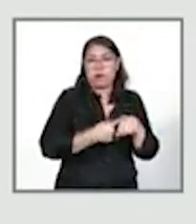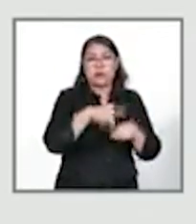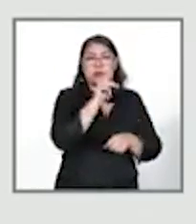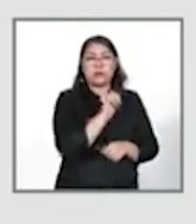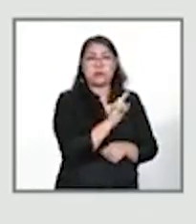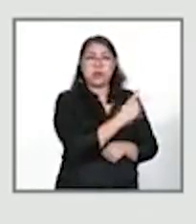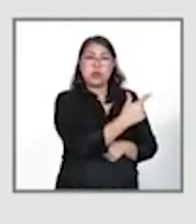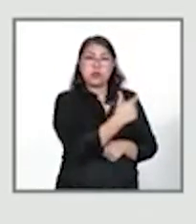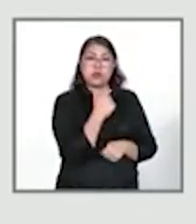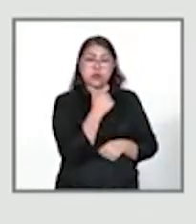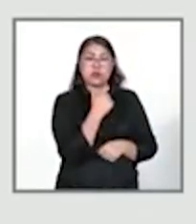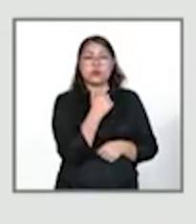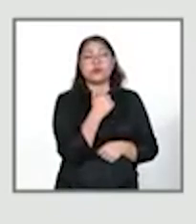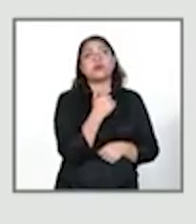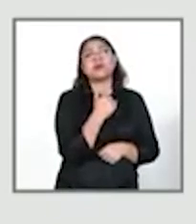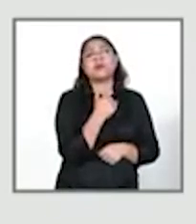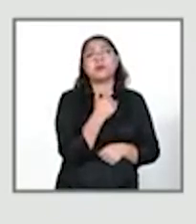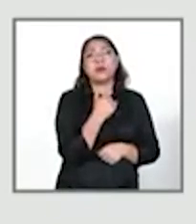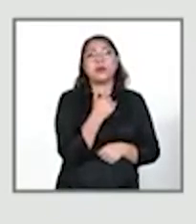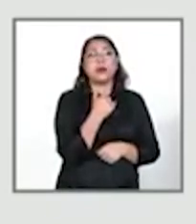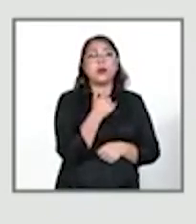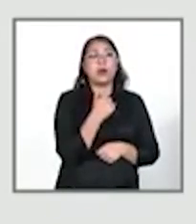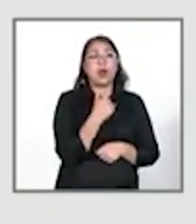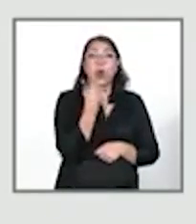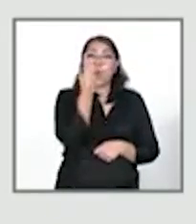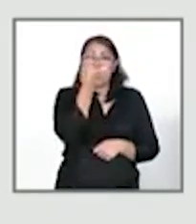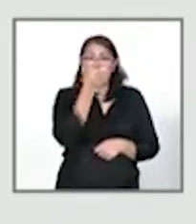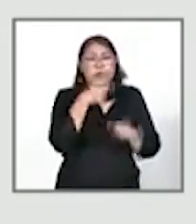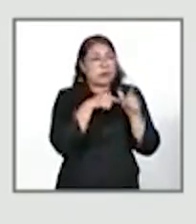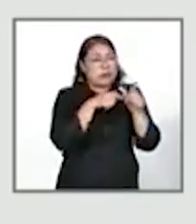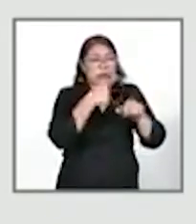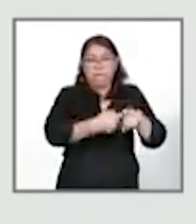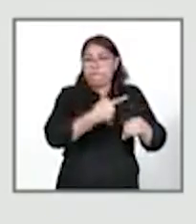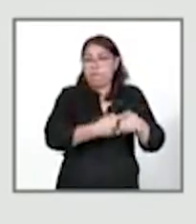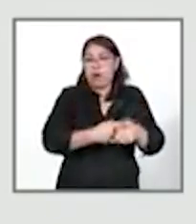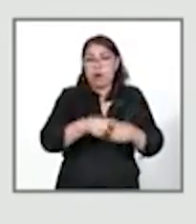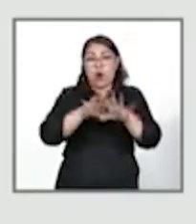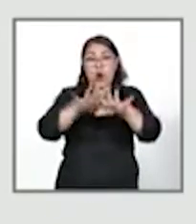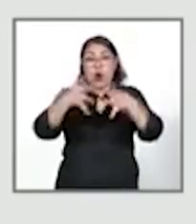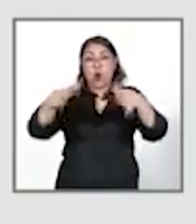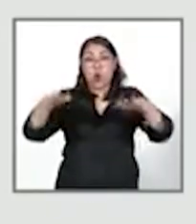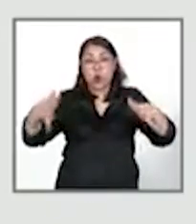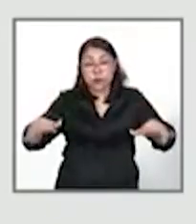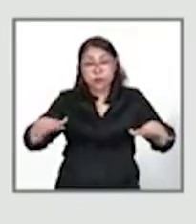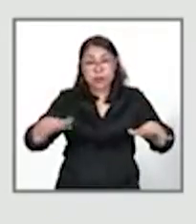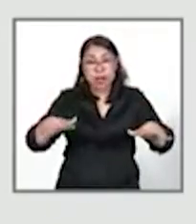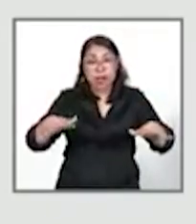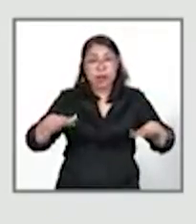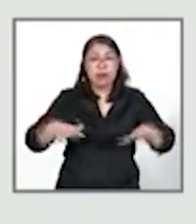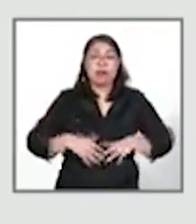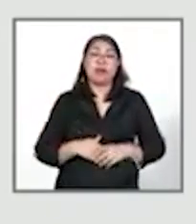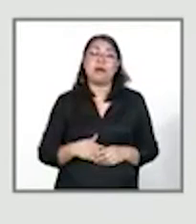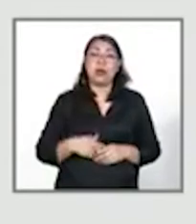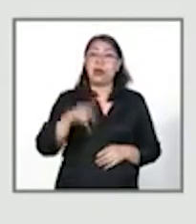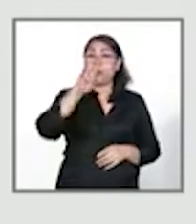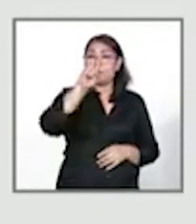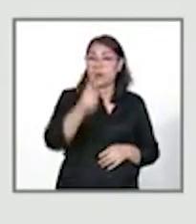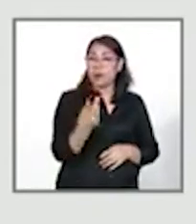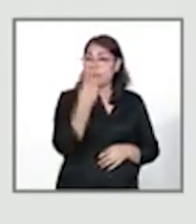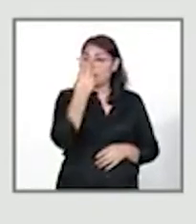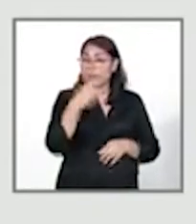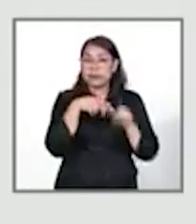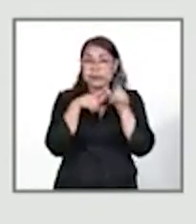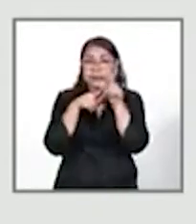La jurisdicción sanitaria número 3, un caso activo. La jurisdicción sanitaria número 4 tiene